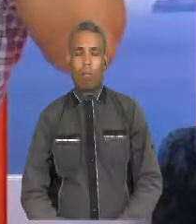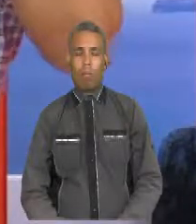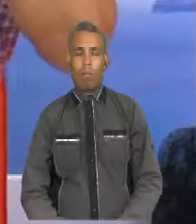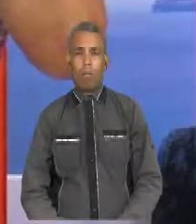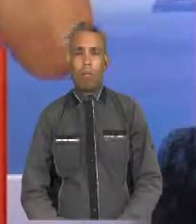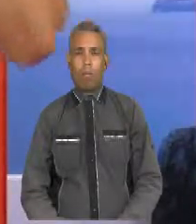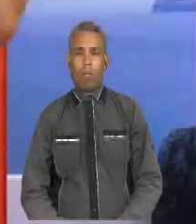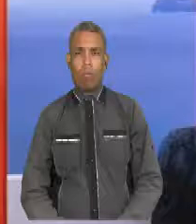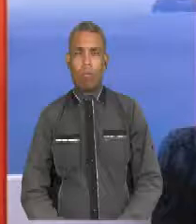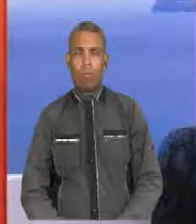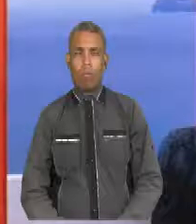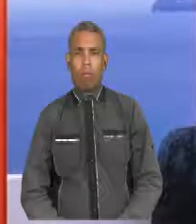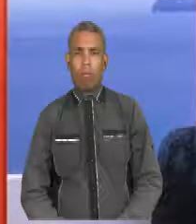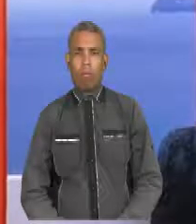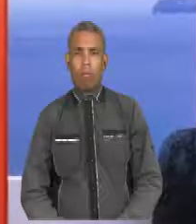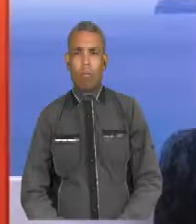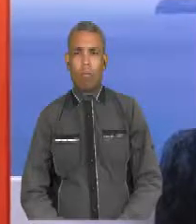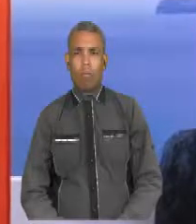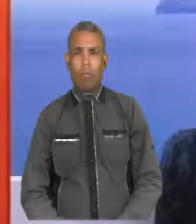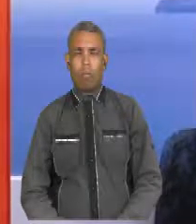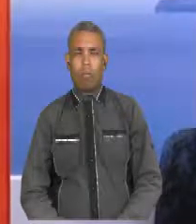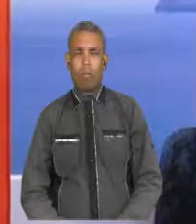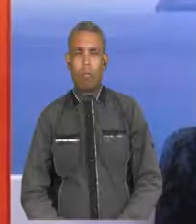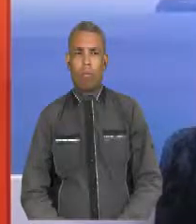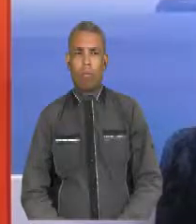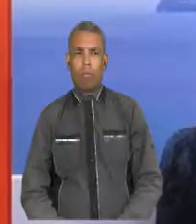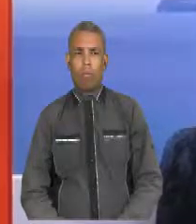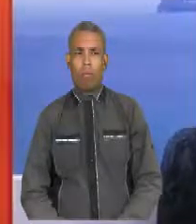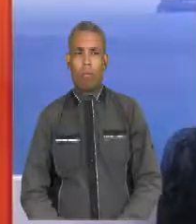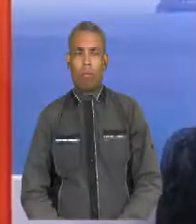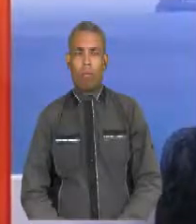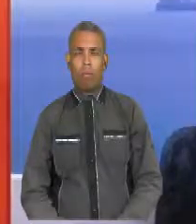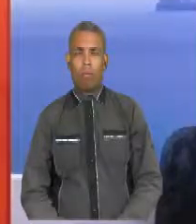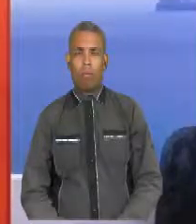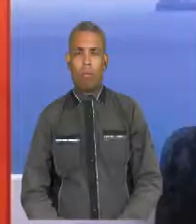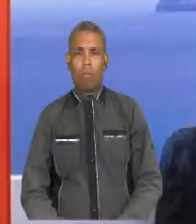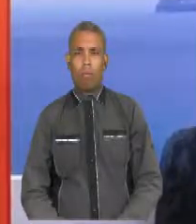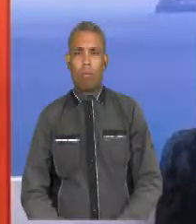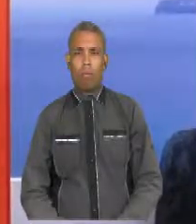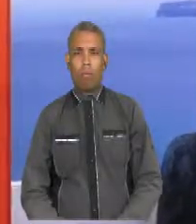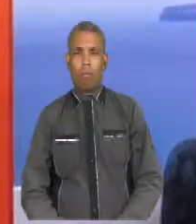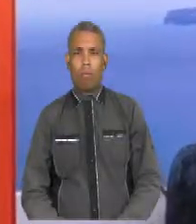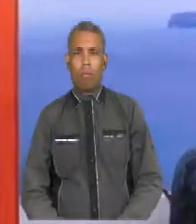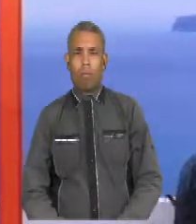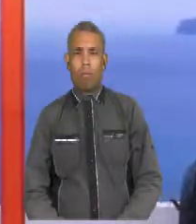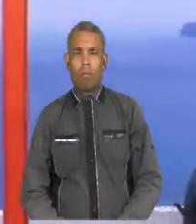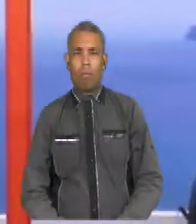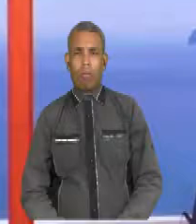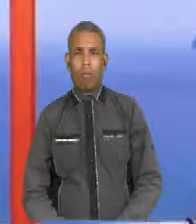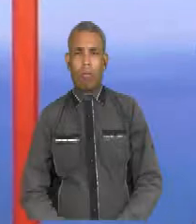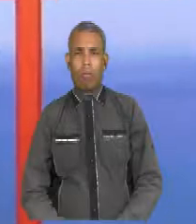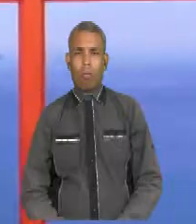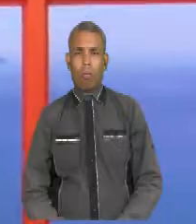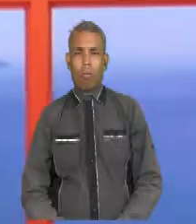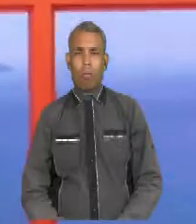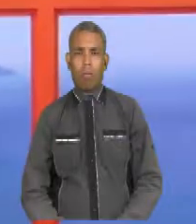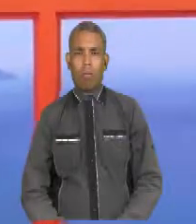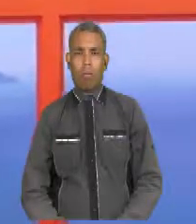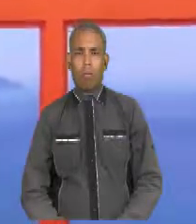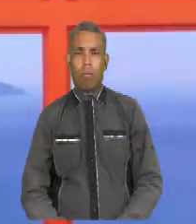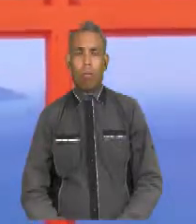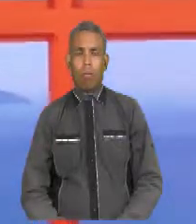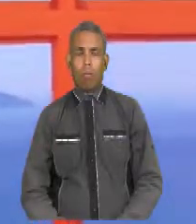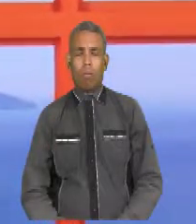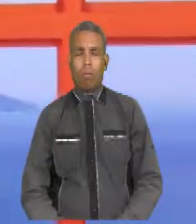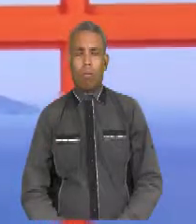y tú lo sabes. Todo ha cambiado, no soy como antes, nunca pensé que podía